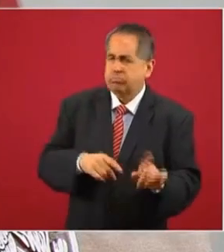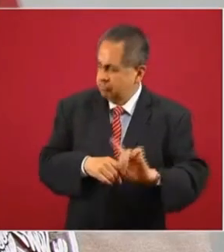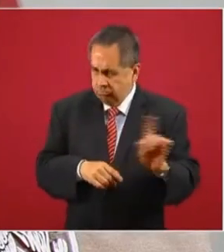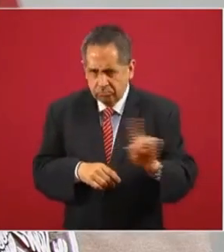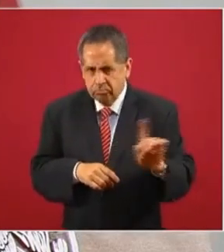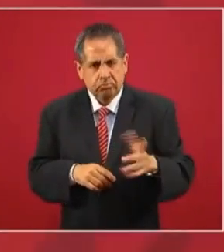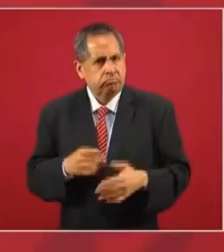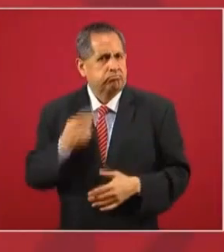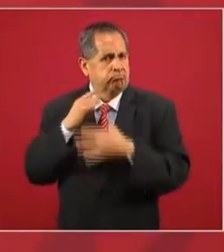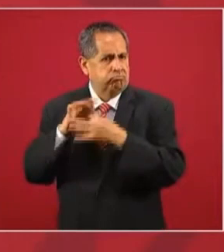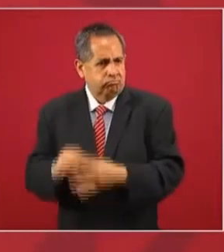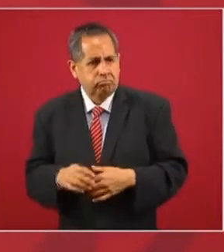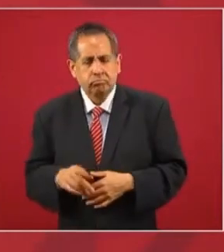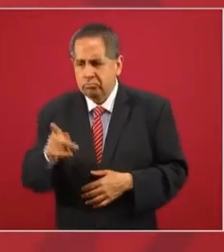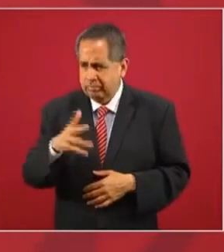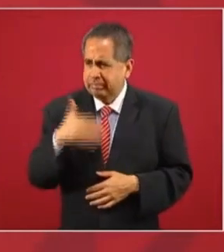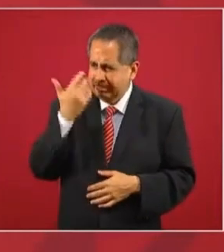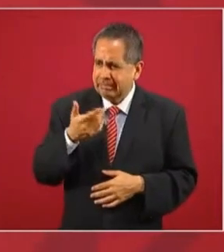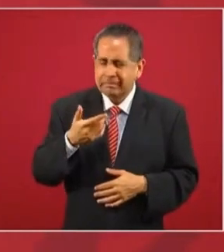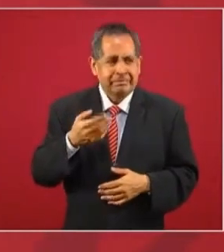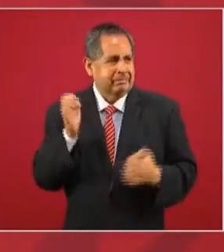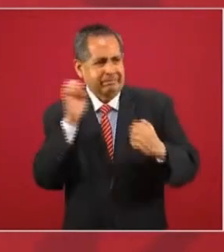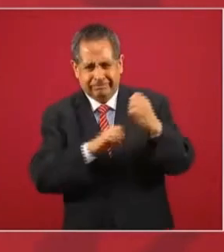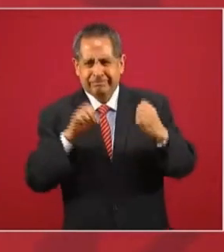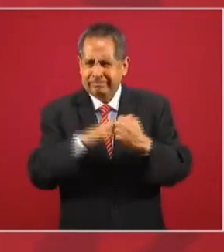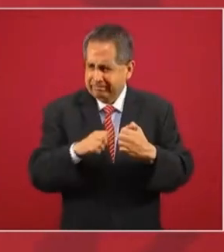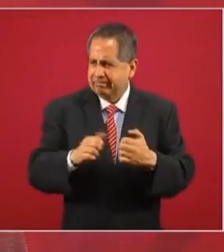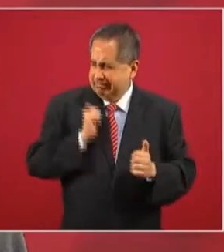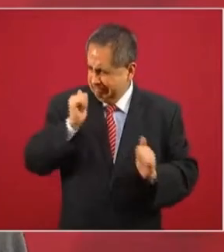nada de que el que no tranza no avanza.